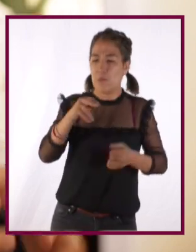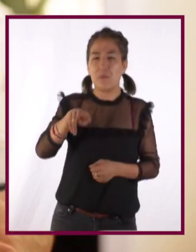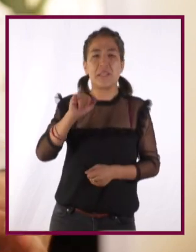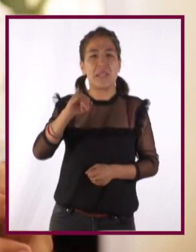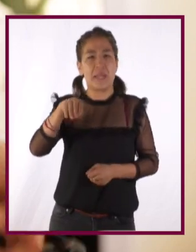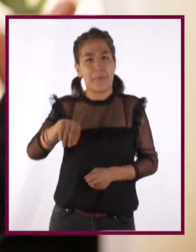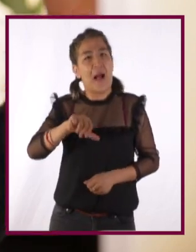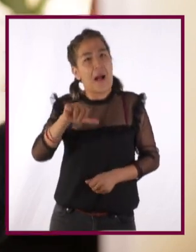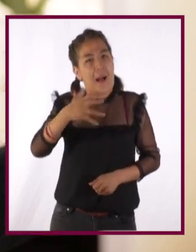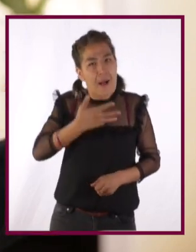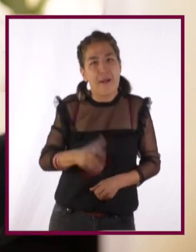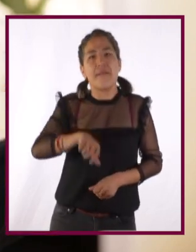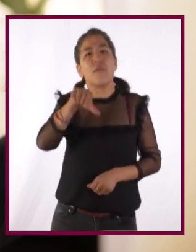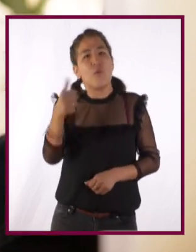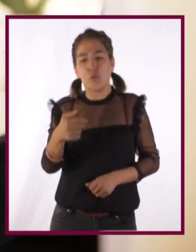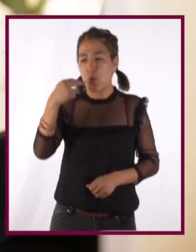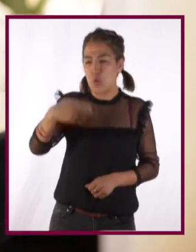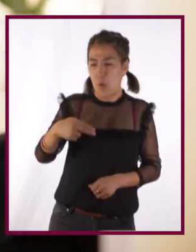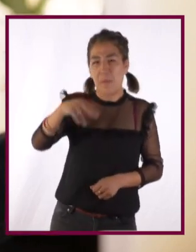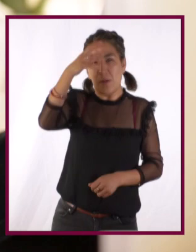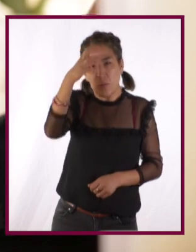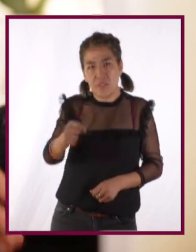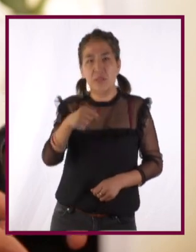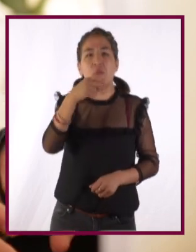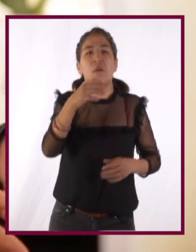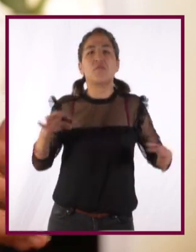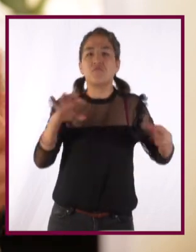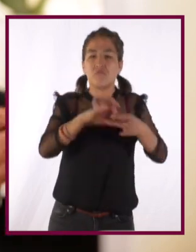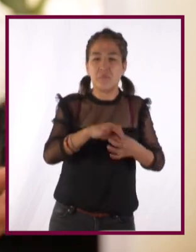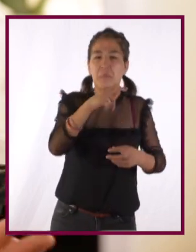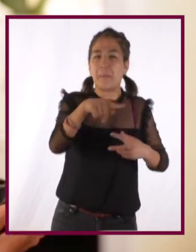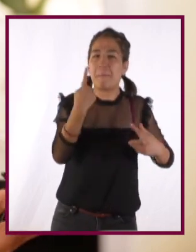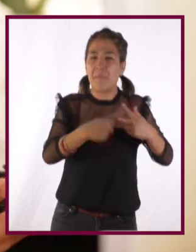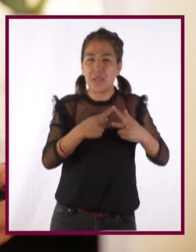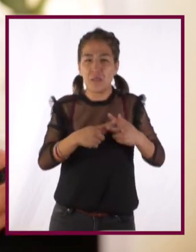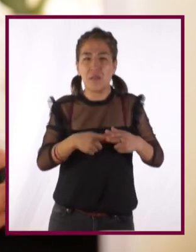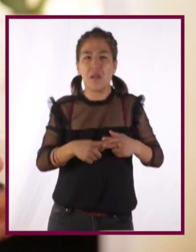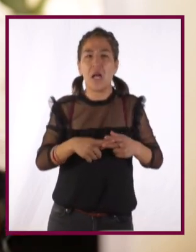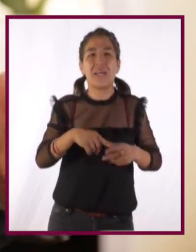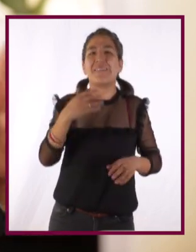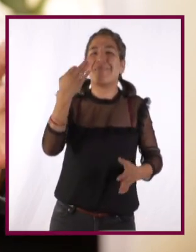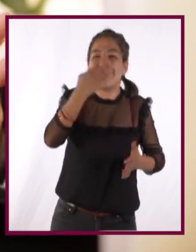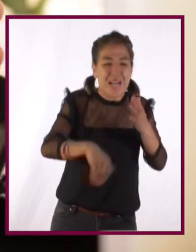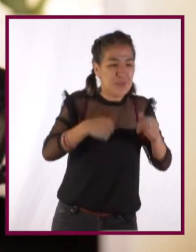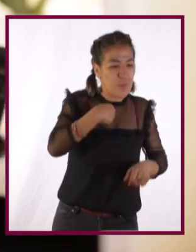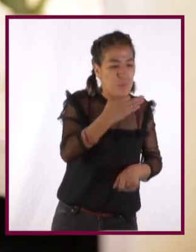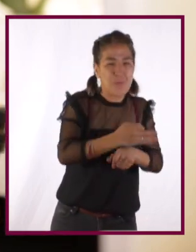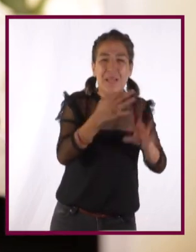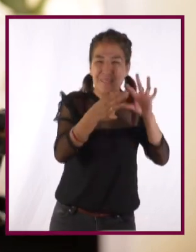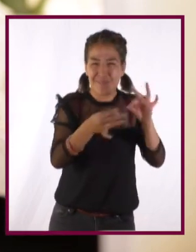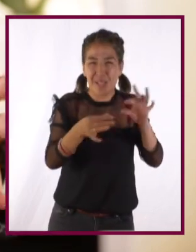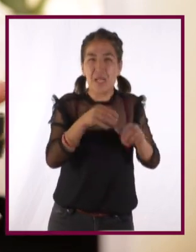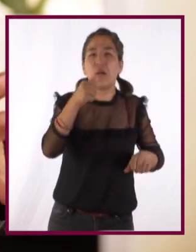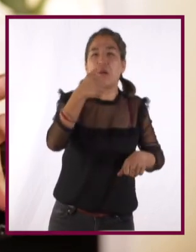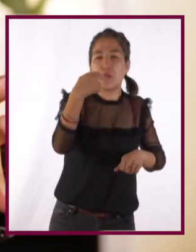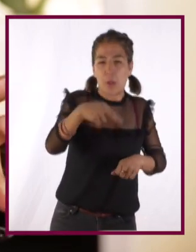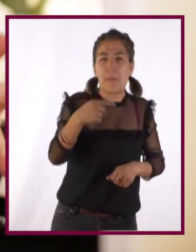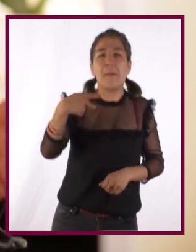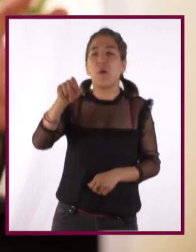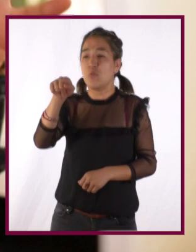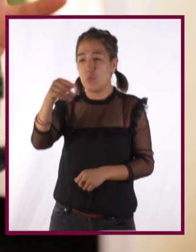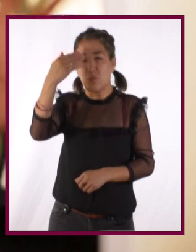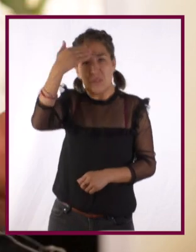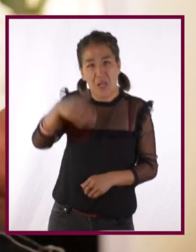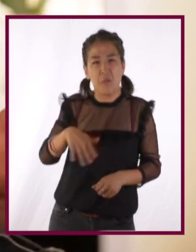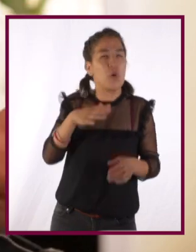NIM, ¿existen otros conceptos matemáticos involucrados de los que no hayamos hablado? Es decir, ¿podríamos decir que